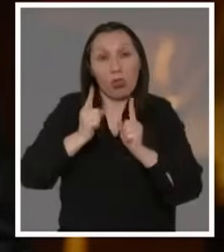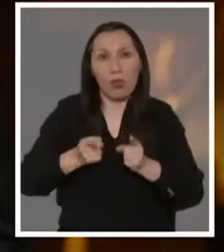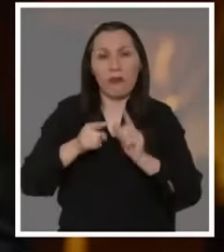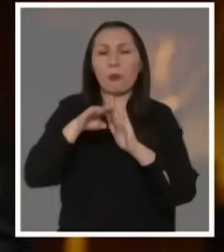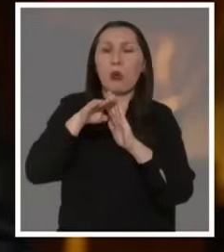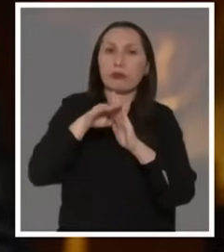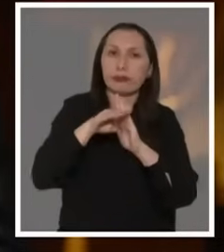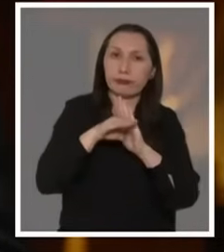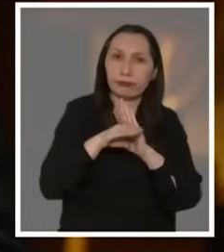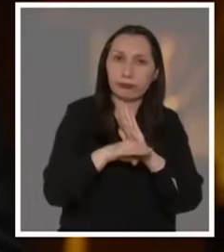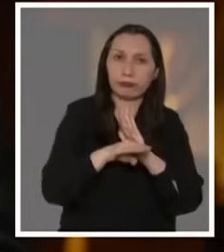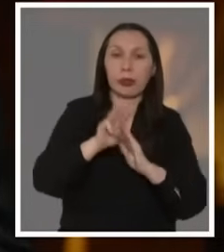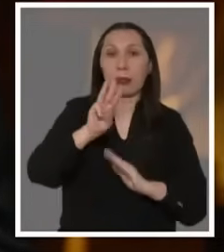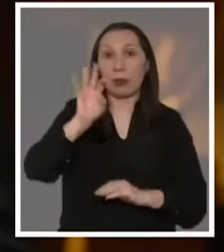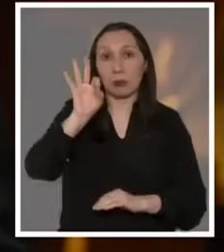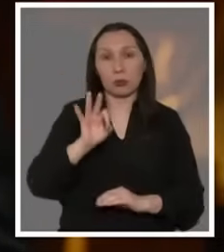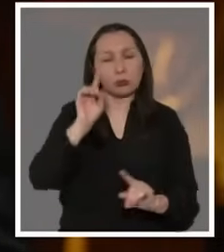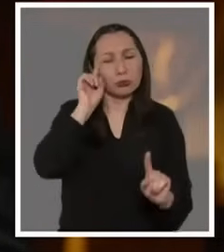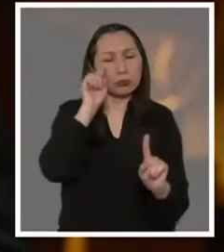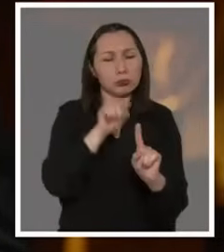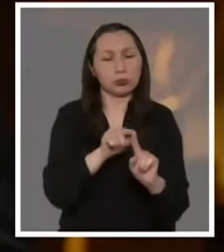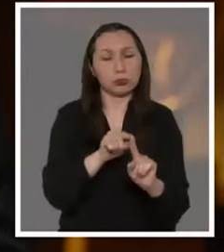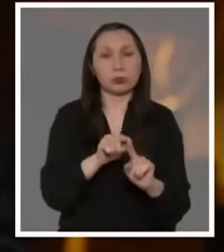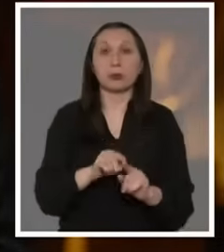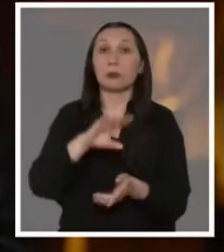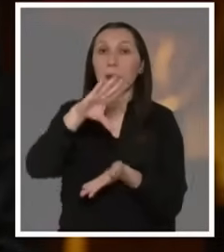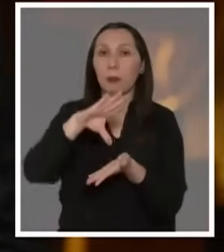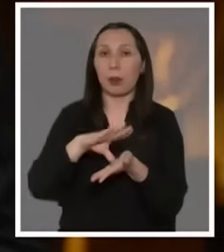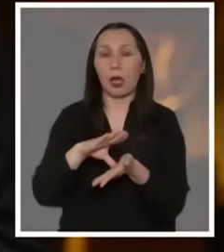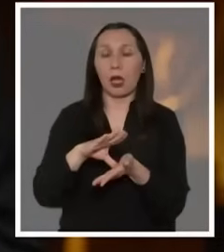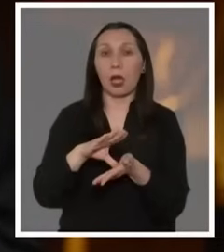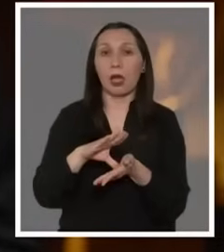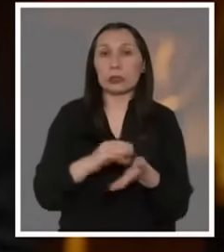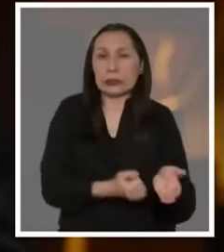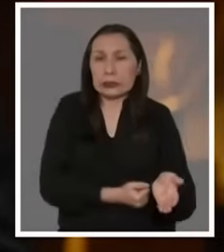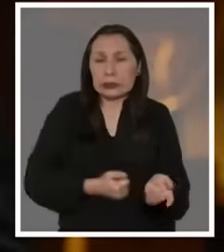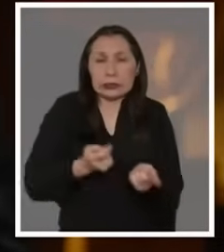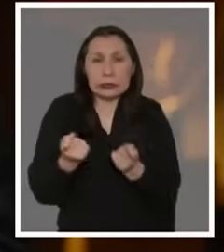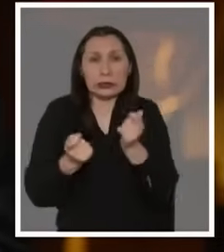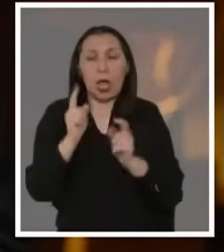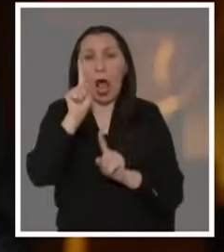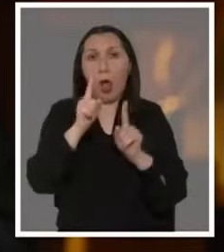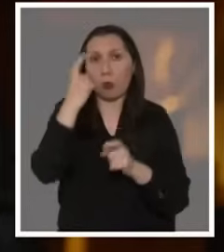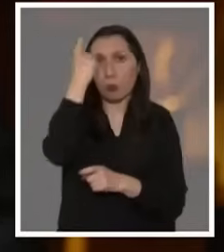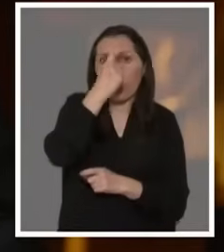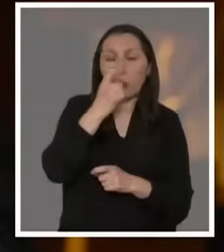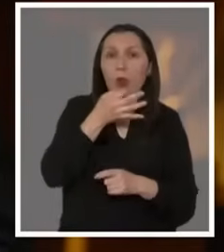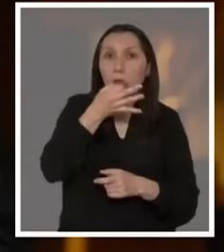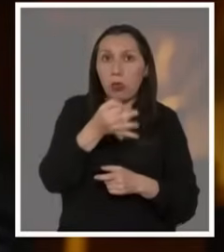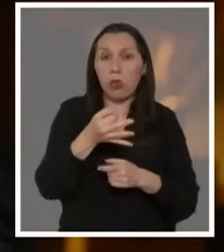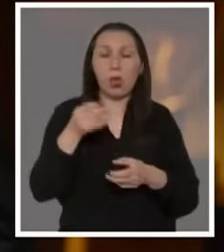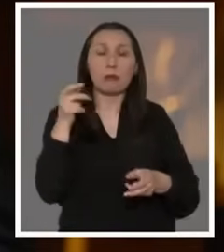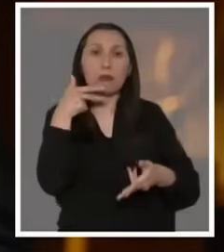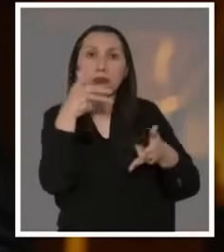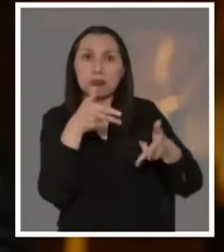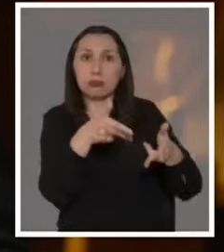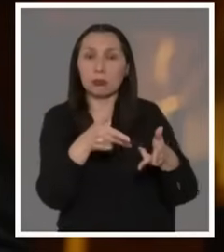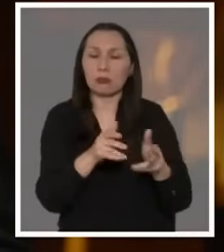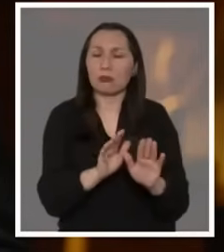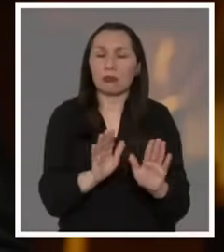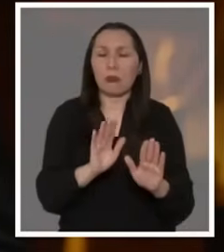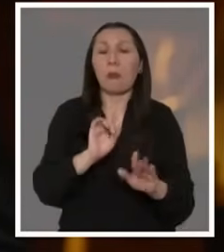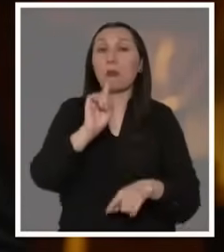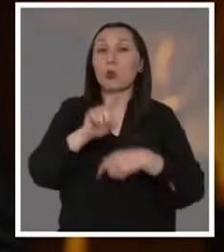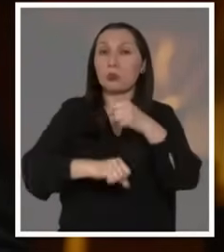llegar a la meta del 3%. El país no entró en recesión como algunos pronosticaron insistentemente y el próximo